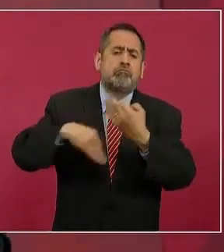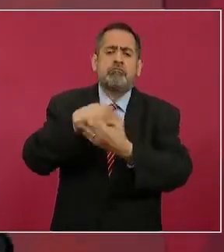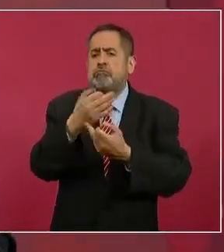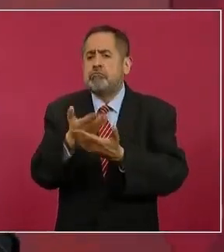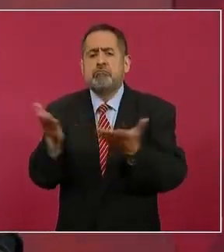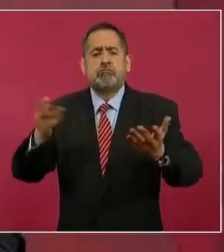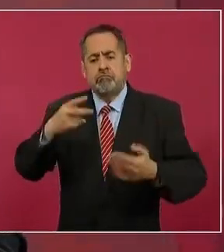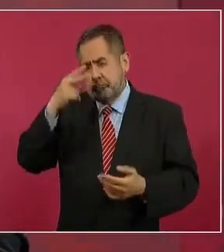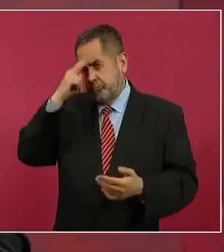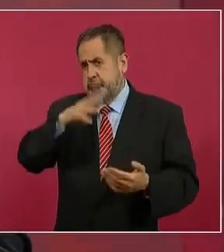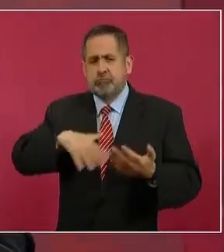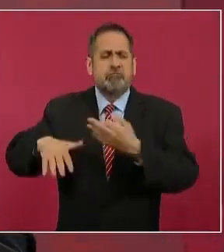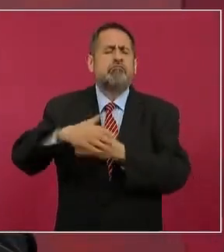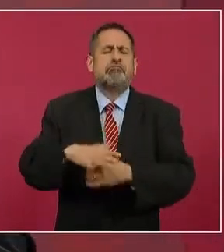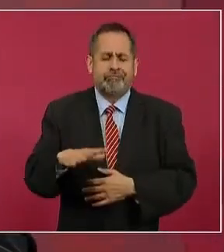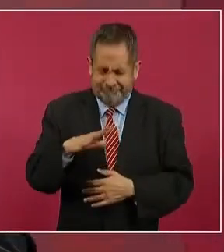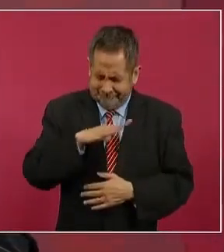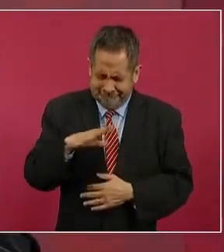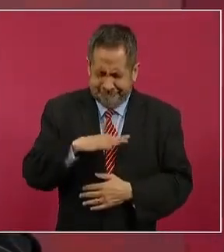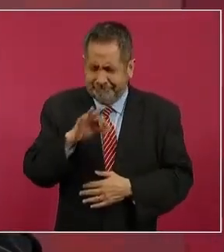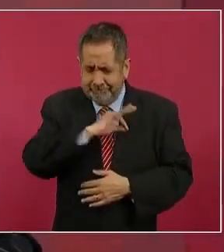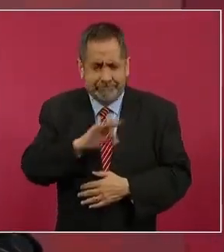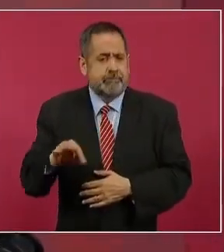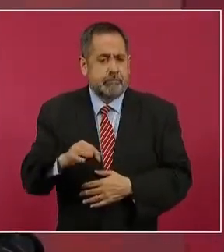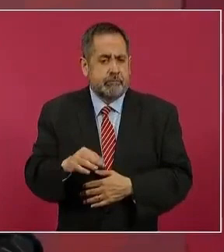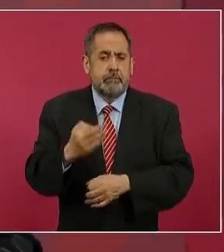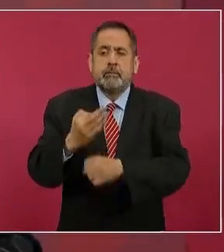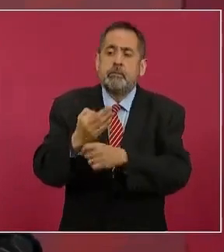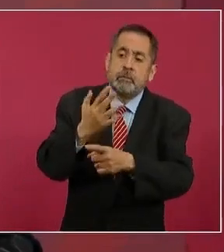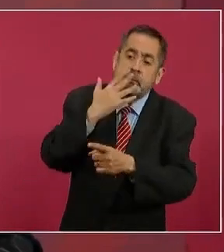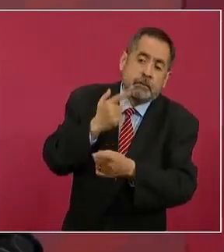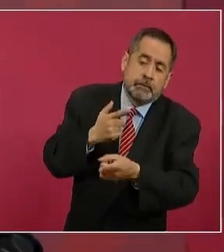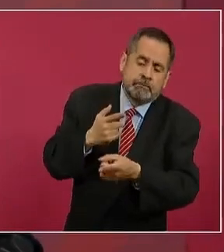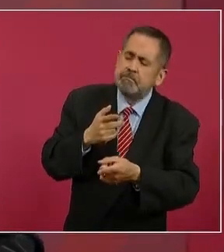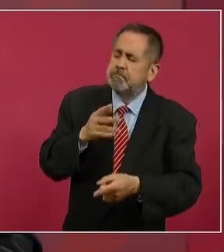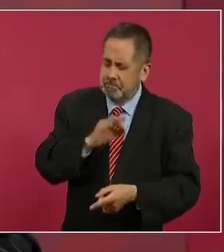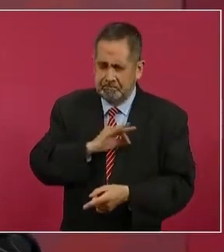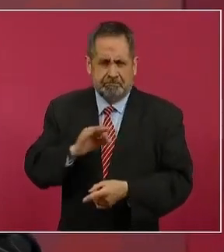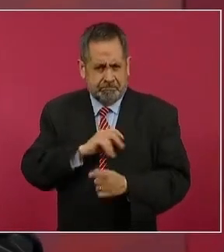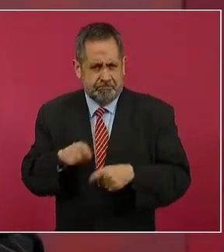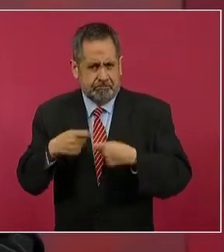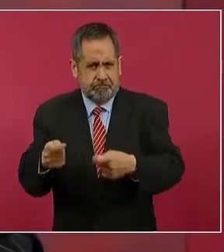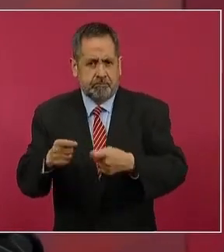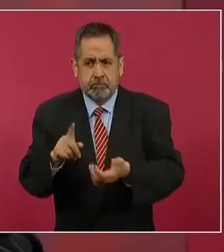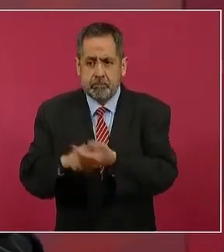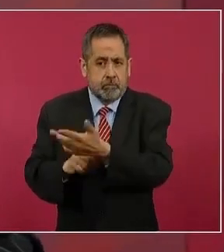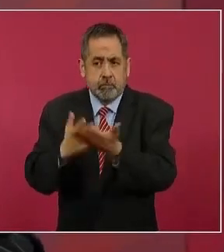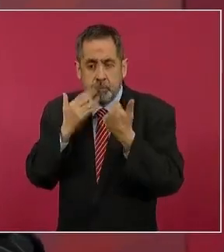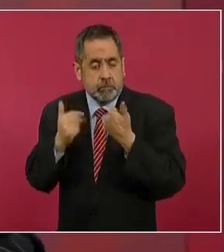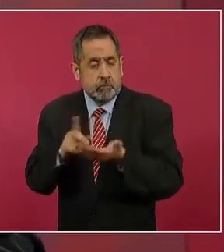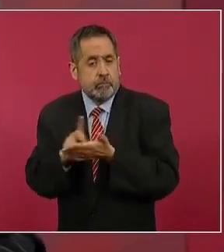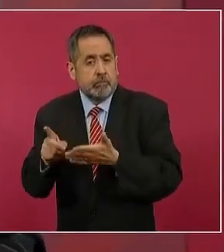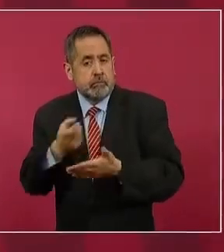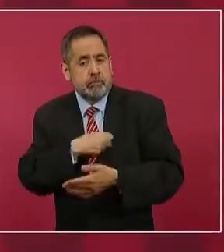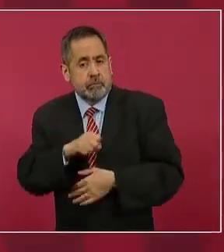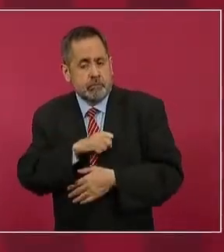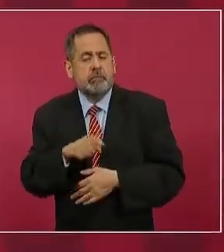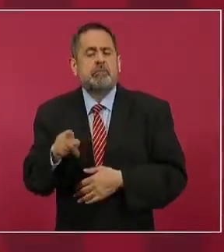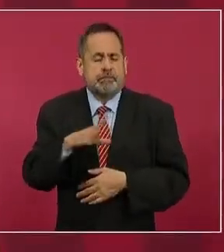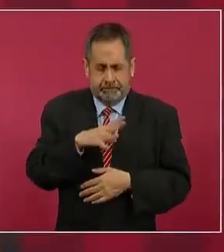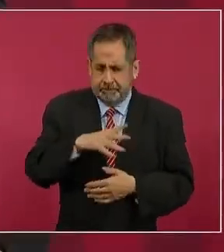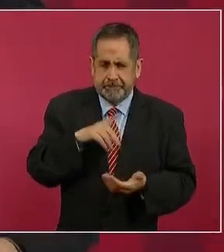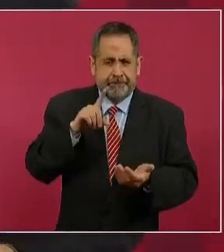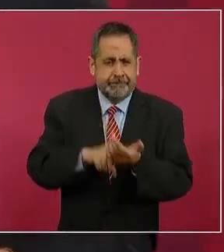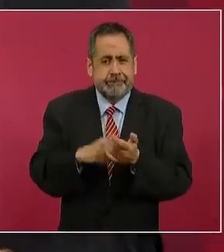todos los mexicanos que no tienen ahora ese derecho, del derecho a la salud. De ahí viene